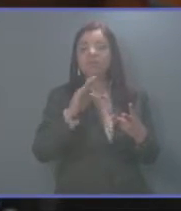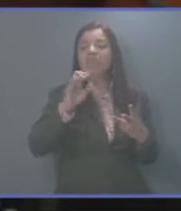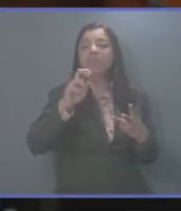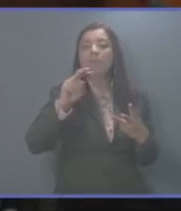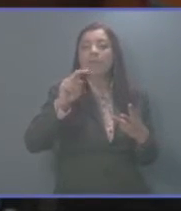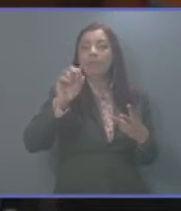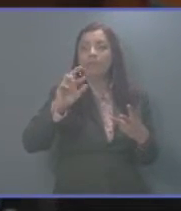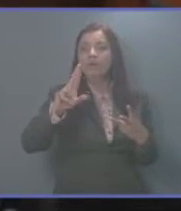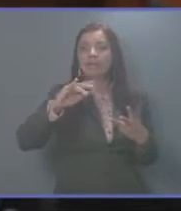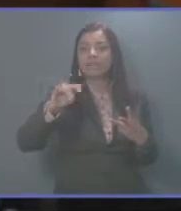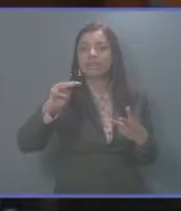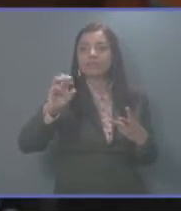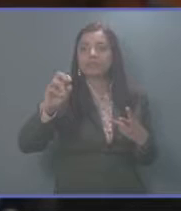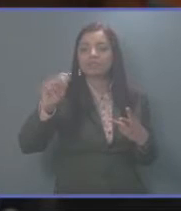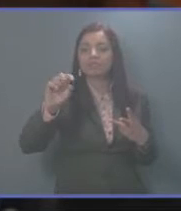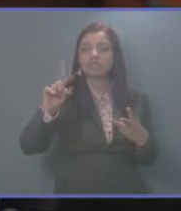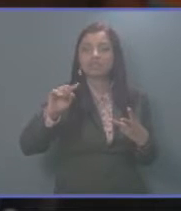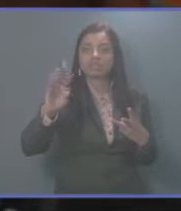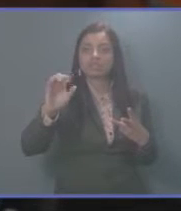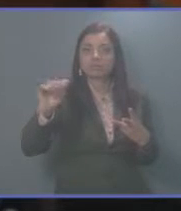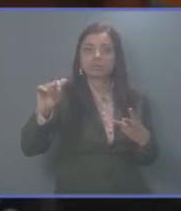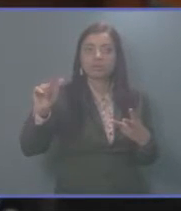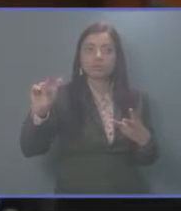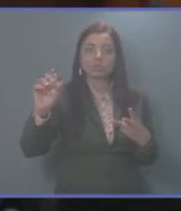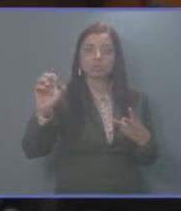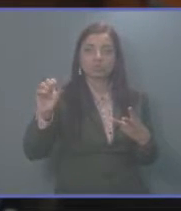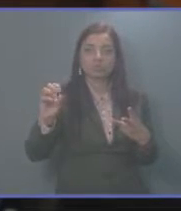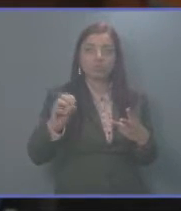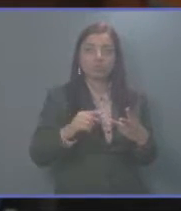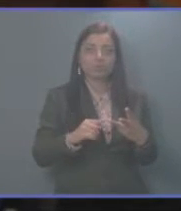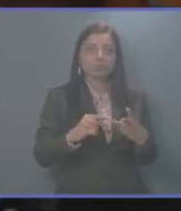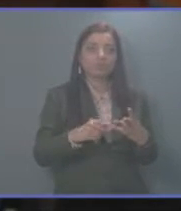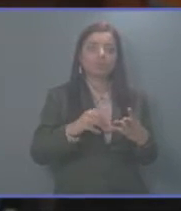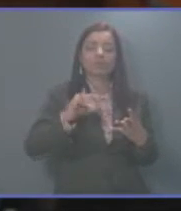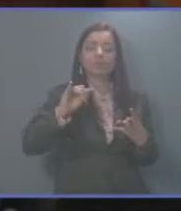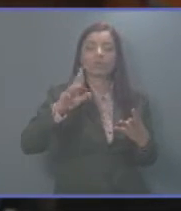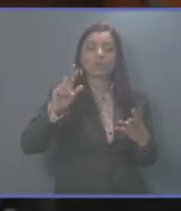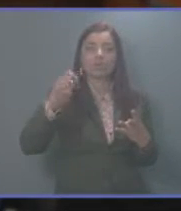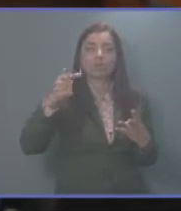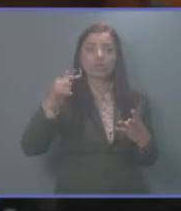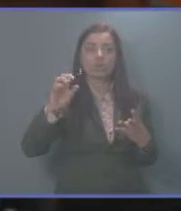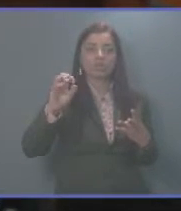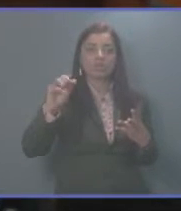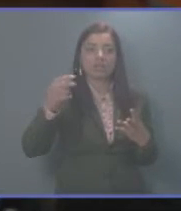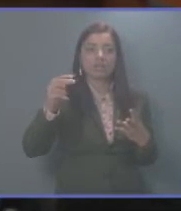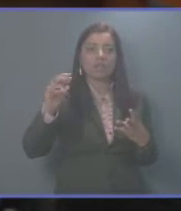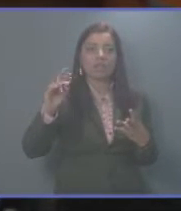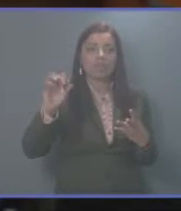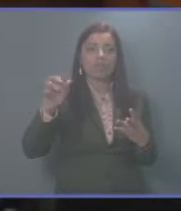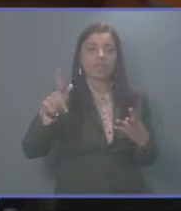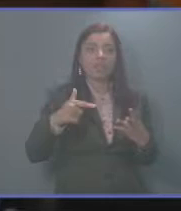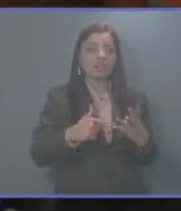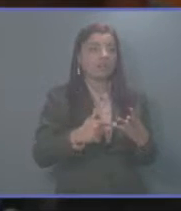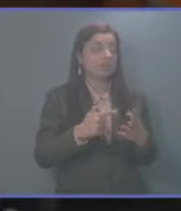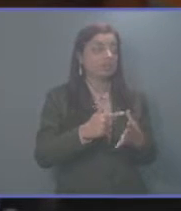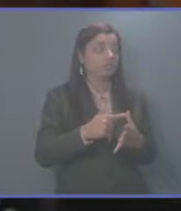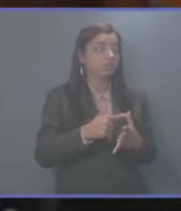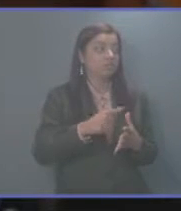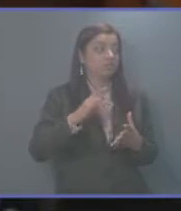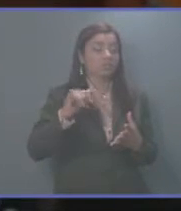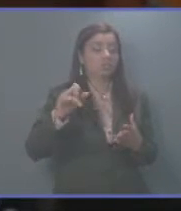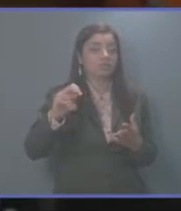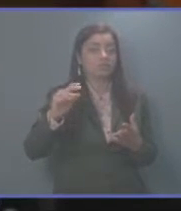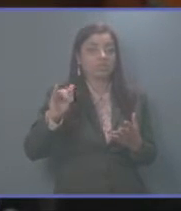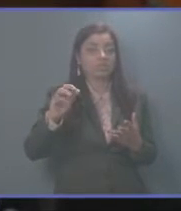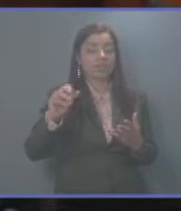Bonner Francisco Jiménez Belloso, Jorge Chafid Handal Vega, Juan